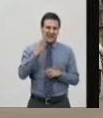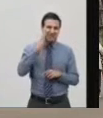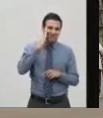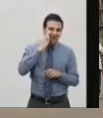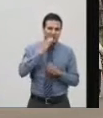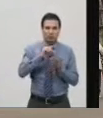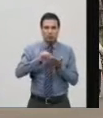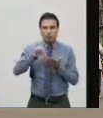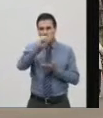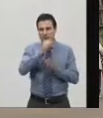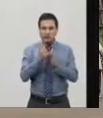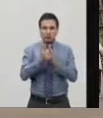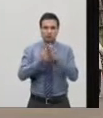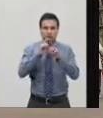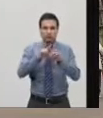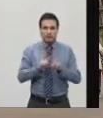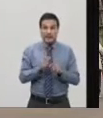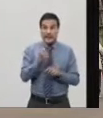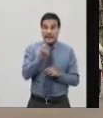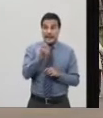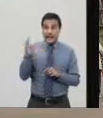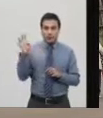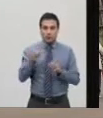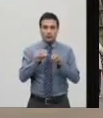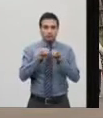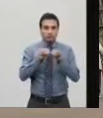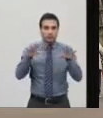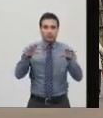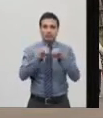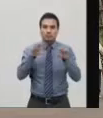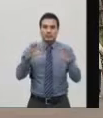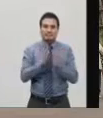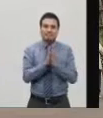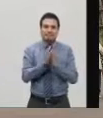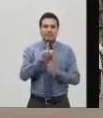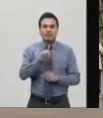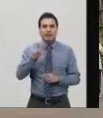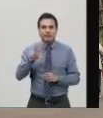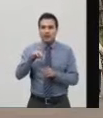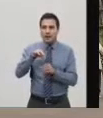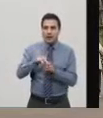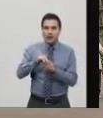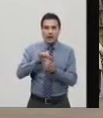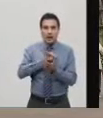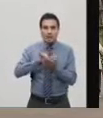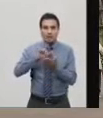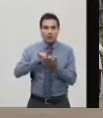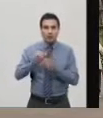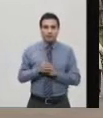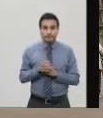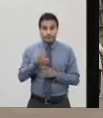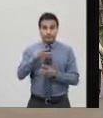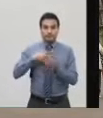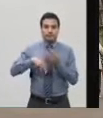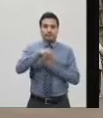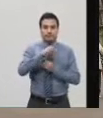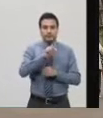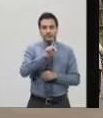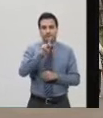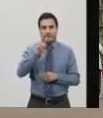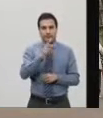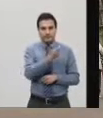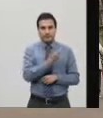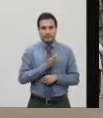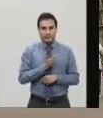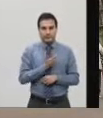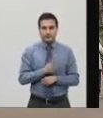iniciado publicaciones de promoción del voto a favor del Partido Verde a cambio de una retribución